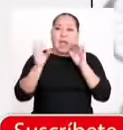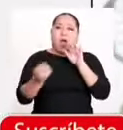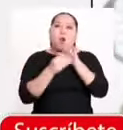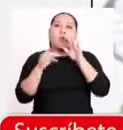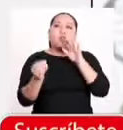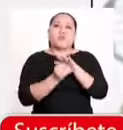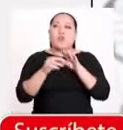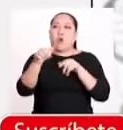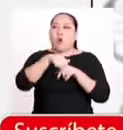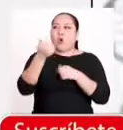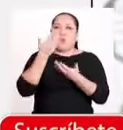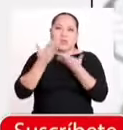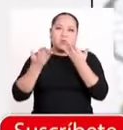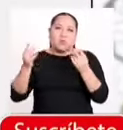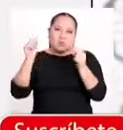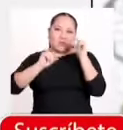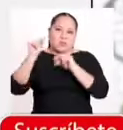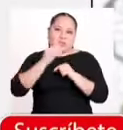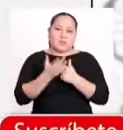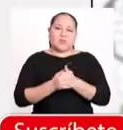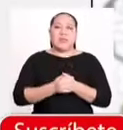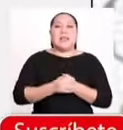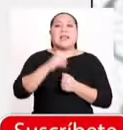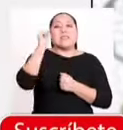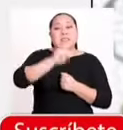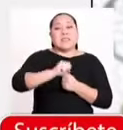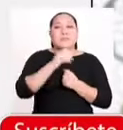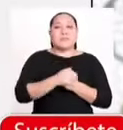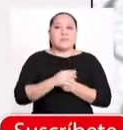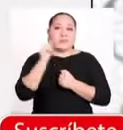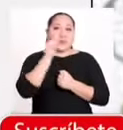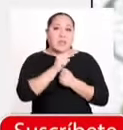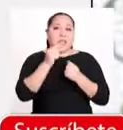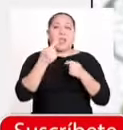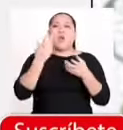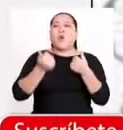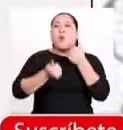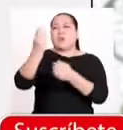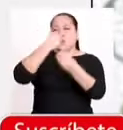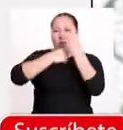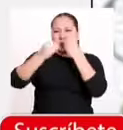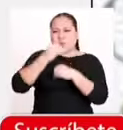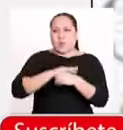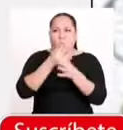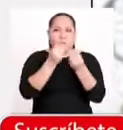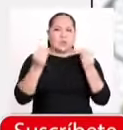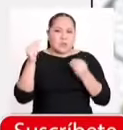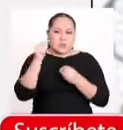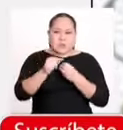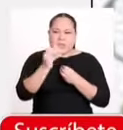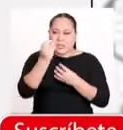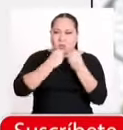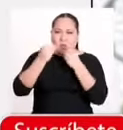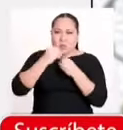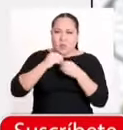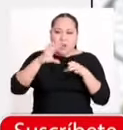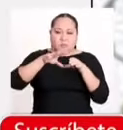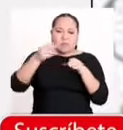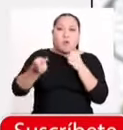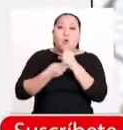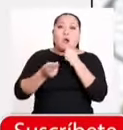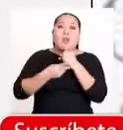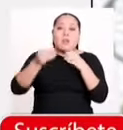agregaban otras sustancias. Así es. Y en cuanto a los tipos de alimentos, muchos alimentos enaltados